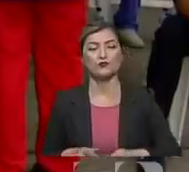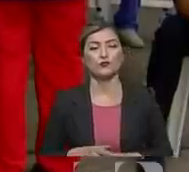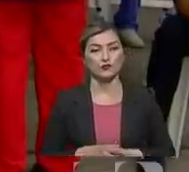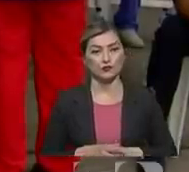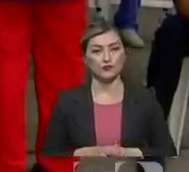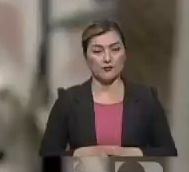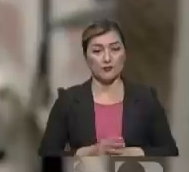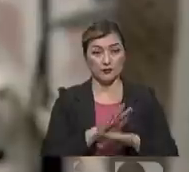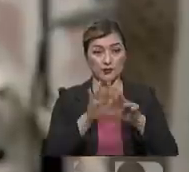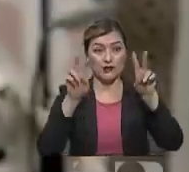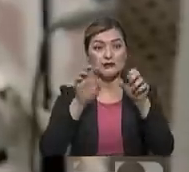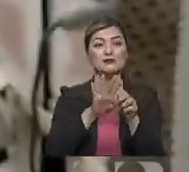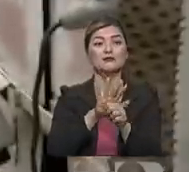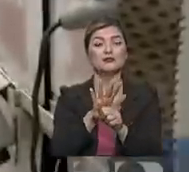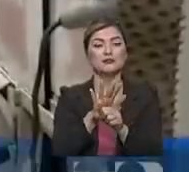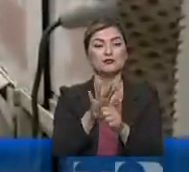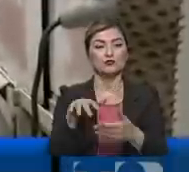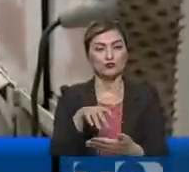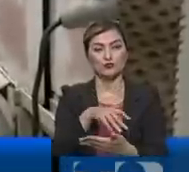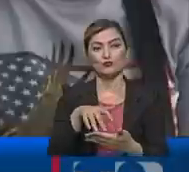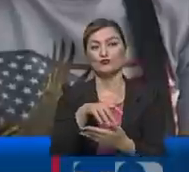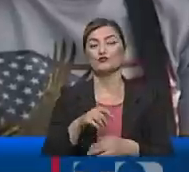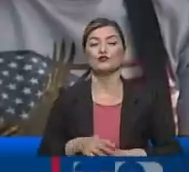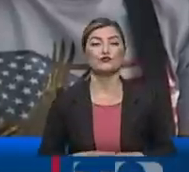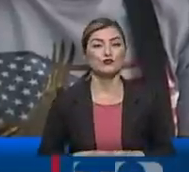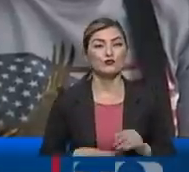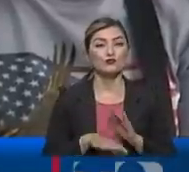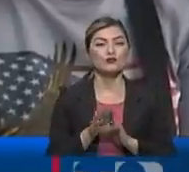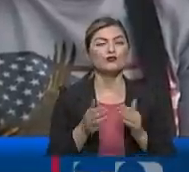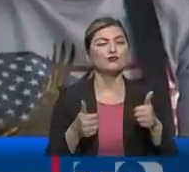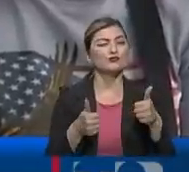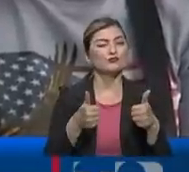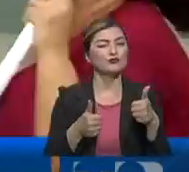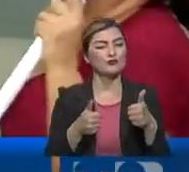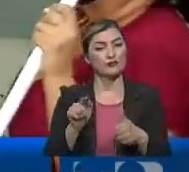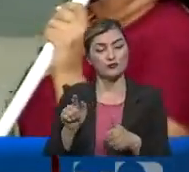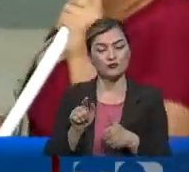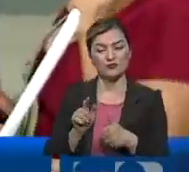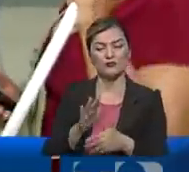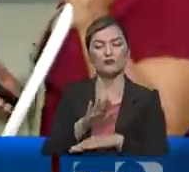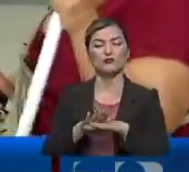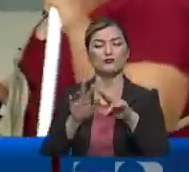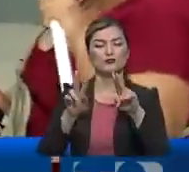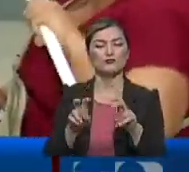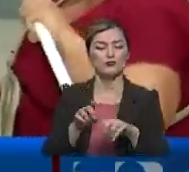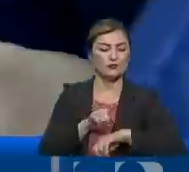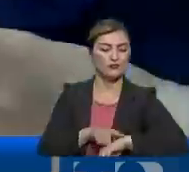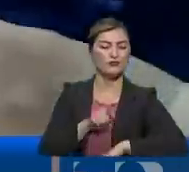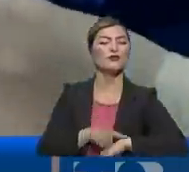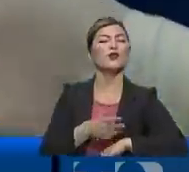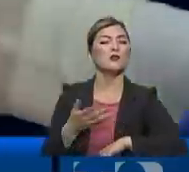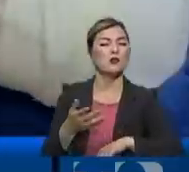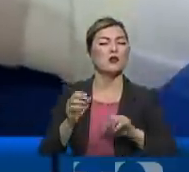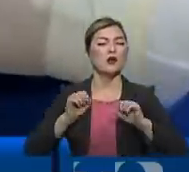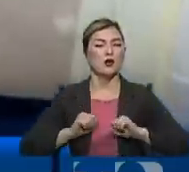Pese a lo mucho que se habla de COVID-19, aún hay dudas vigentes. La más recurrente, la que se centra en identificar el tiempo correcto